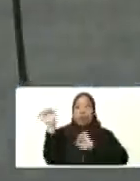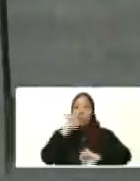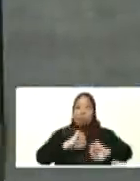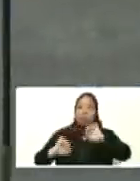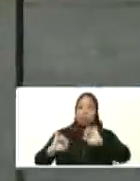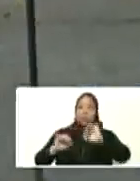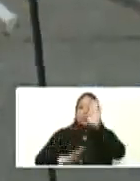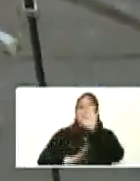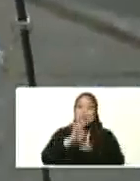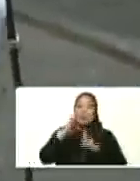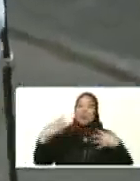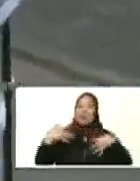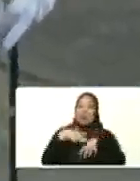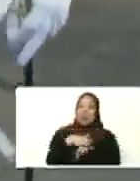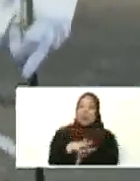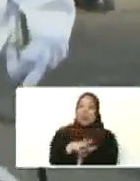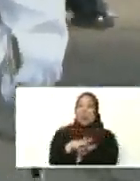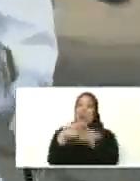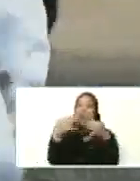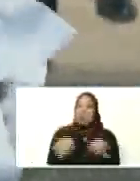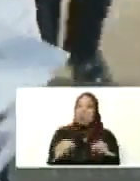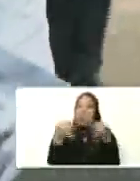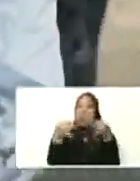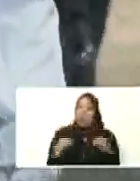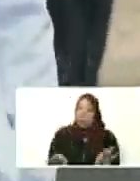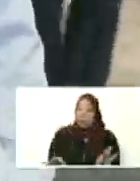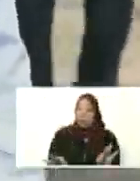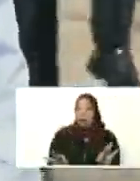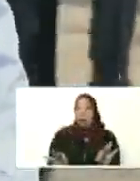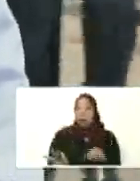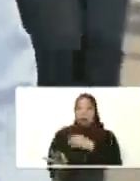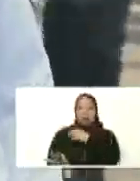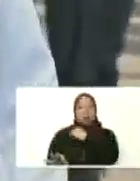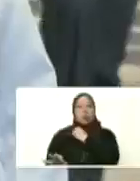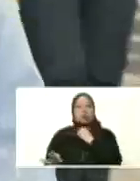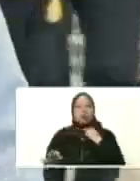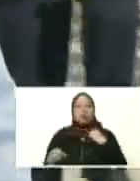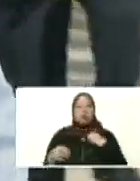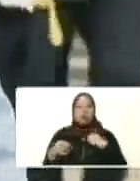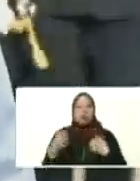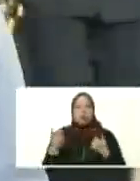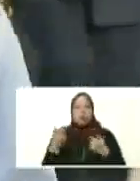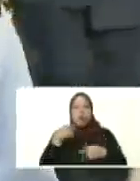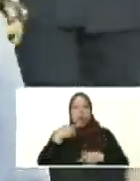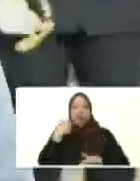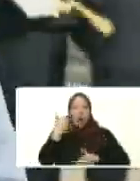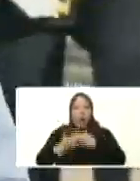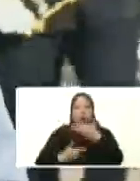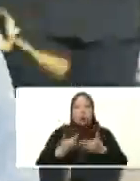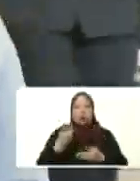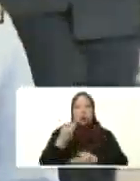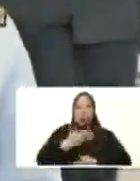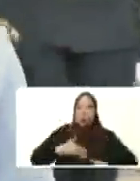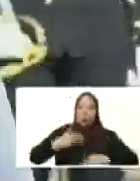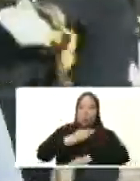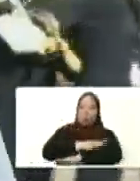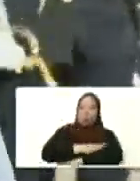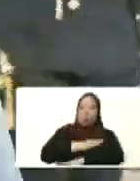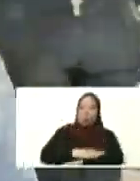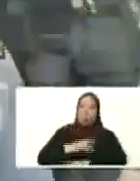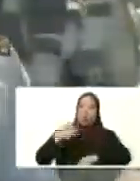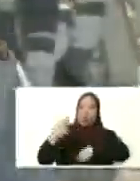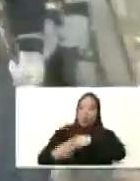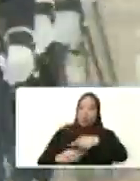y el desarrollo integral de manera coherente, enmarcado en el discurso humanista y democrático, como nuestro líder de la